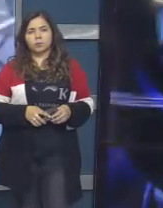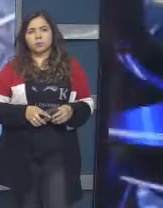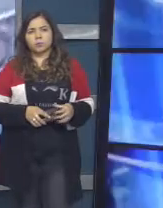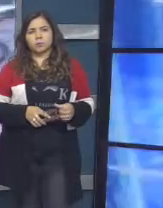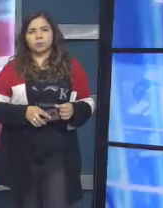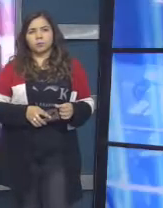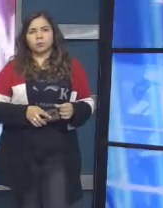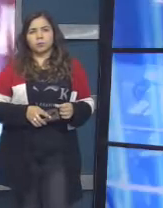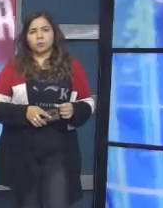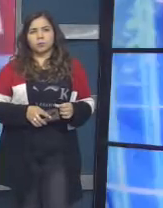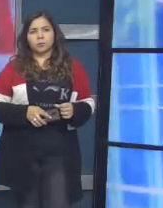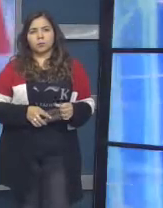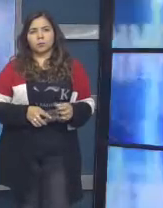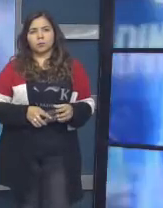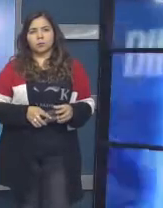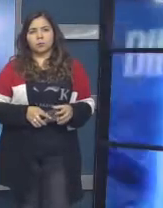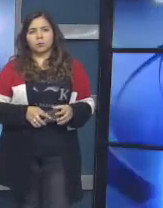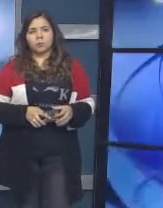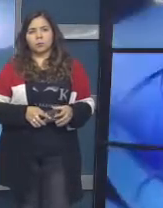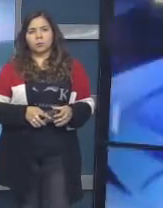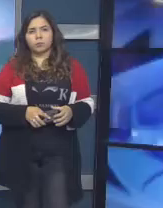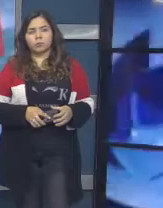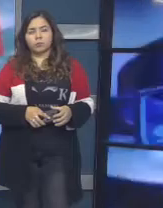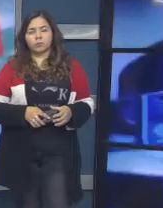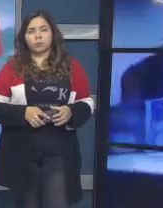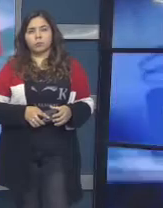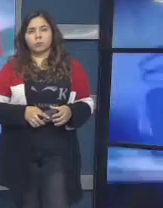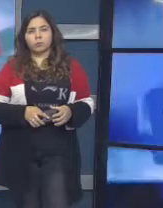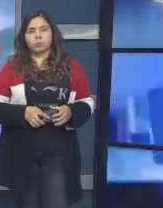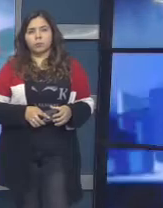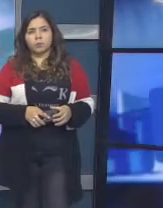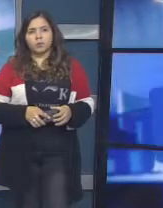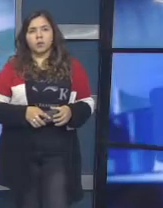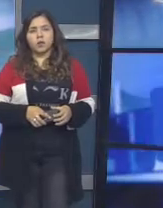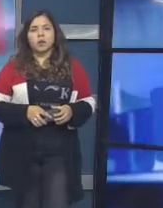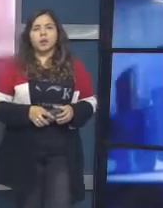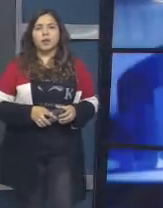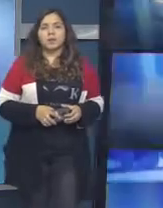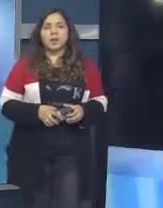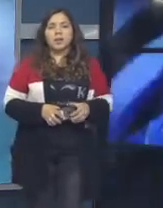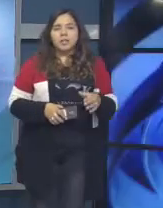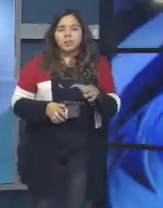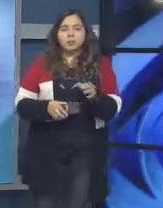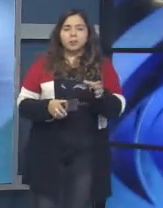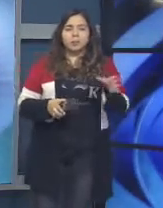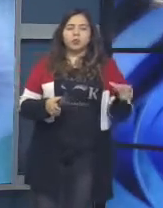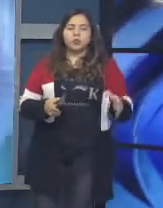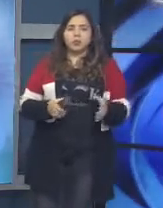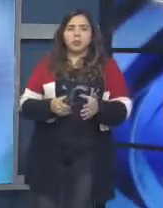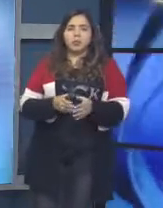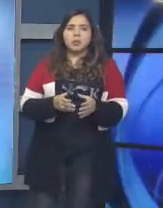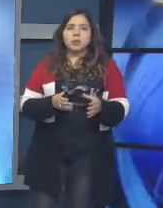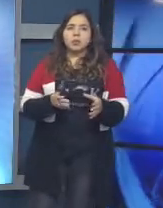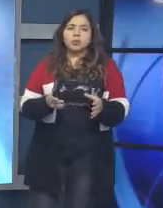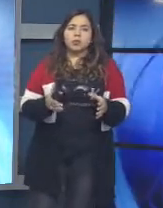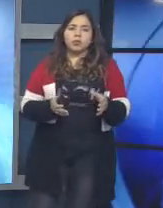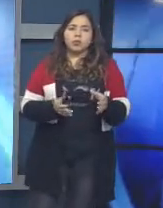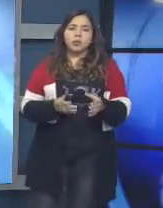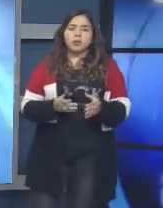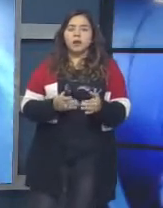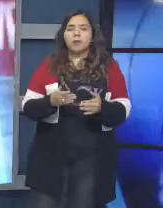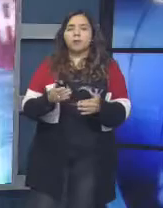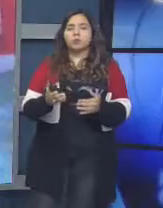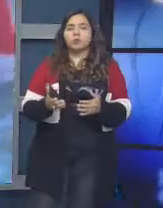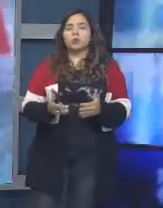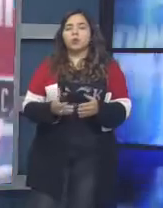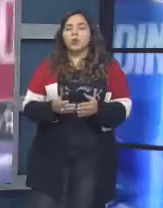futuro sin tener reglas claras es muy difícil. Bien. Ariel, y justamente en lo que usted decía, ¿no?, de lo que